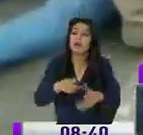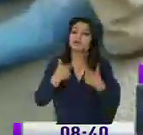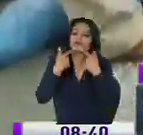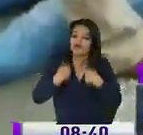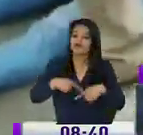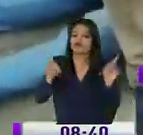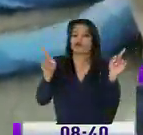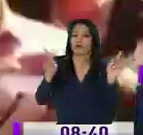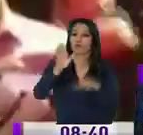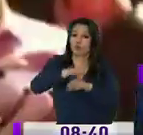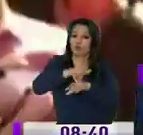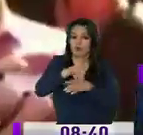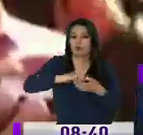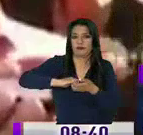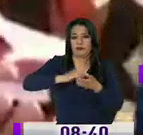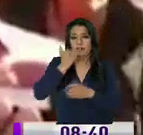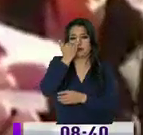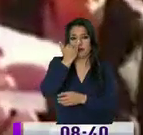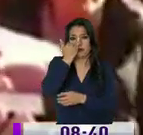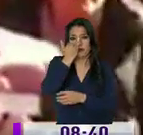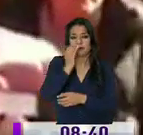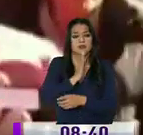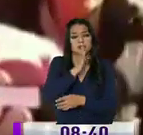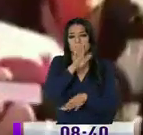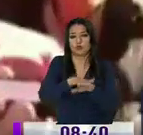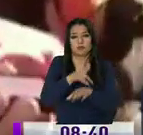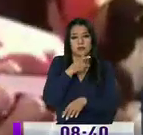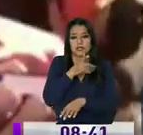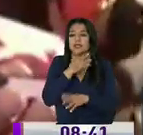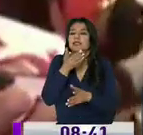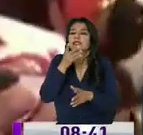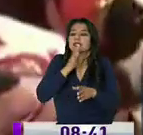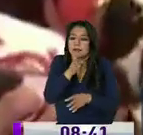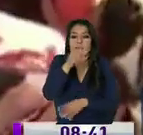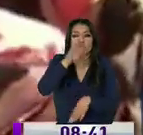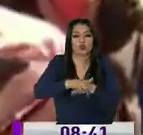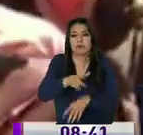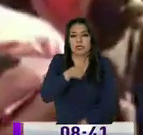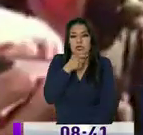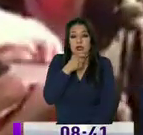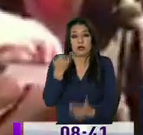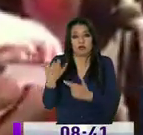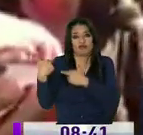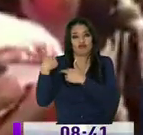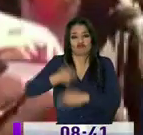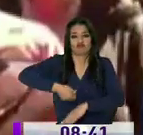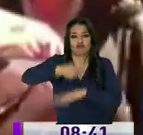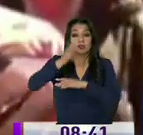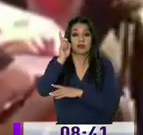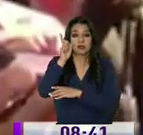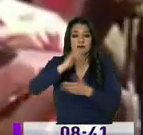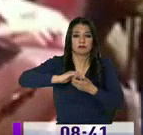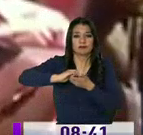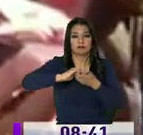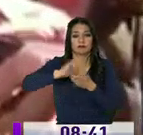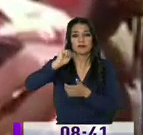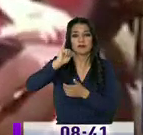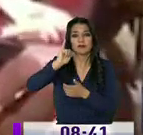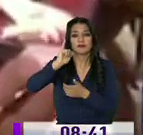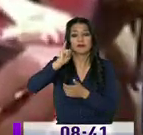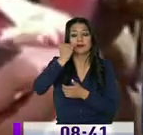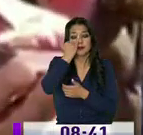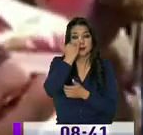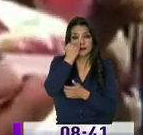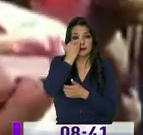recibió. Siempre hay responsables de esto. Yo quiero responsabilizar a la alta dirigencia de la CONAIE, al señor Jaime